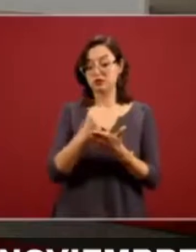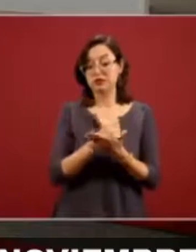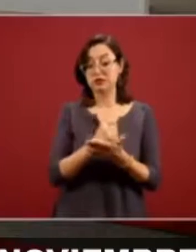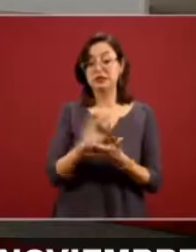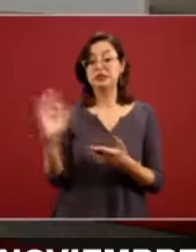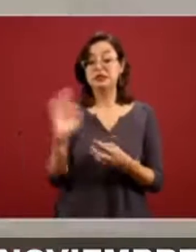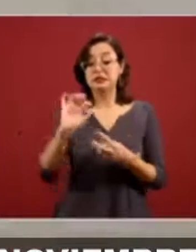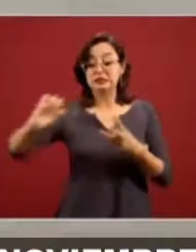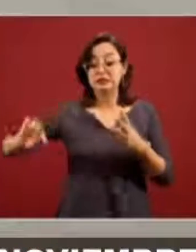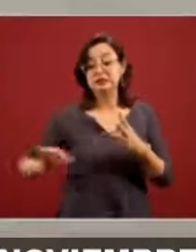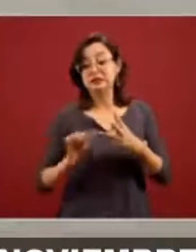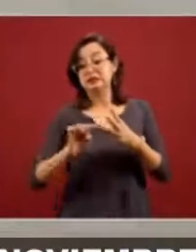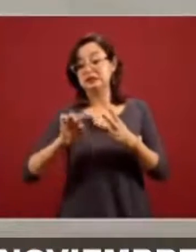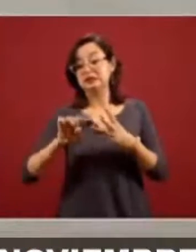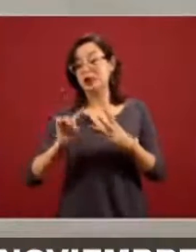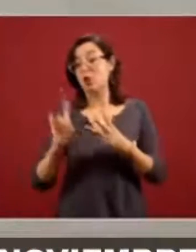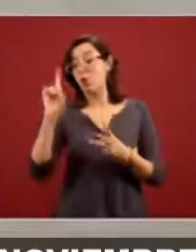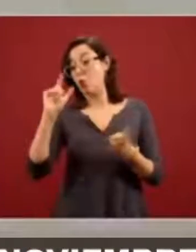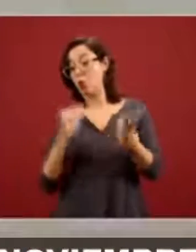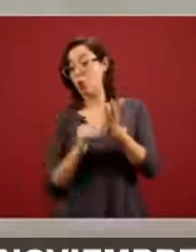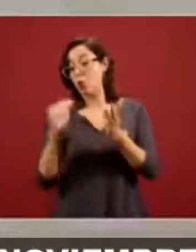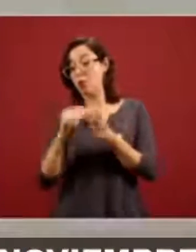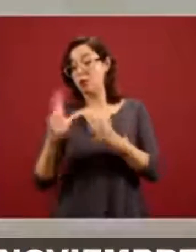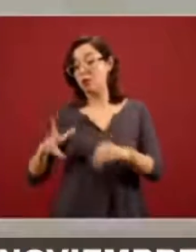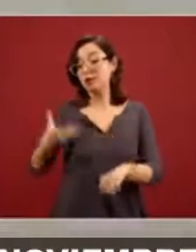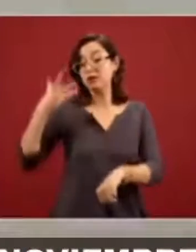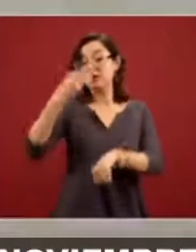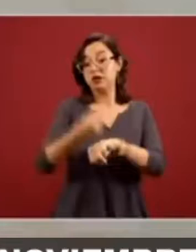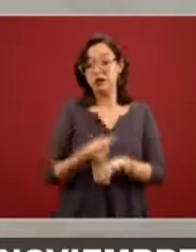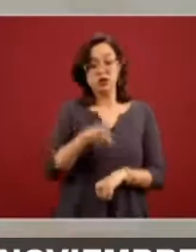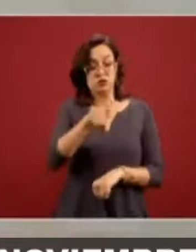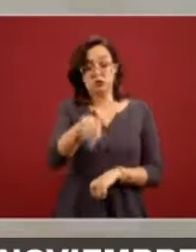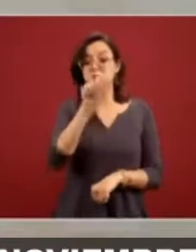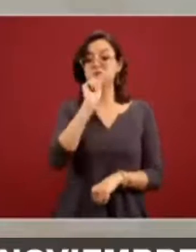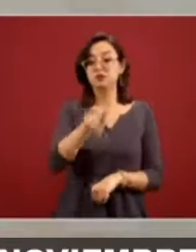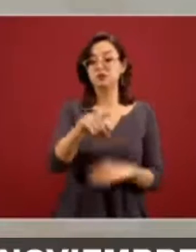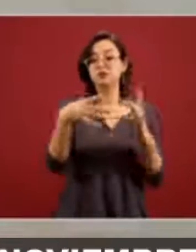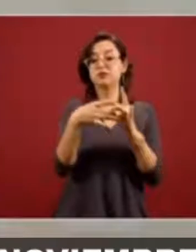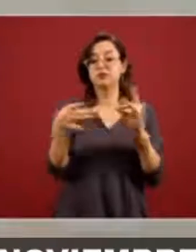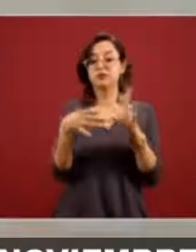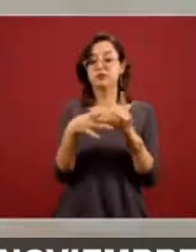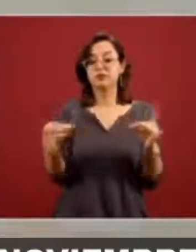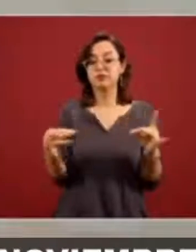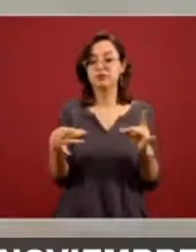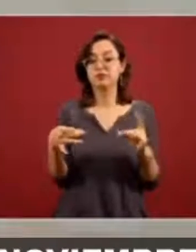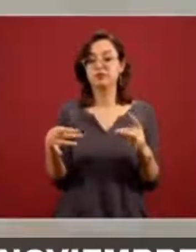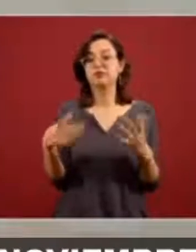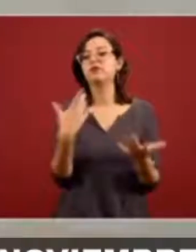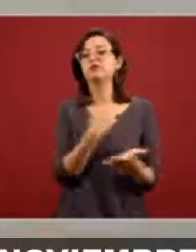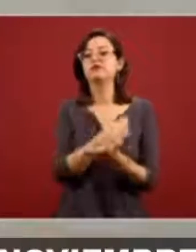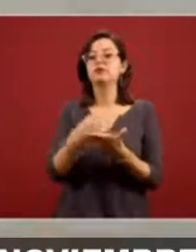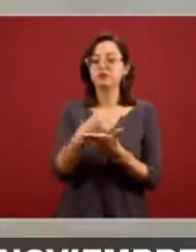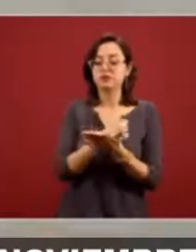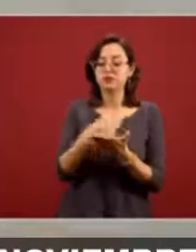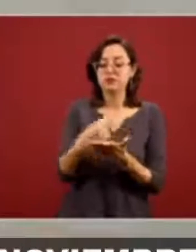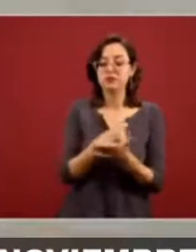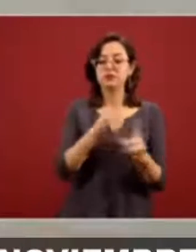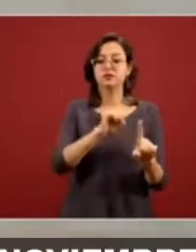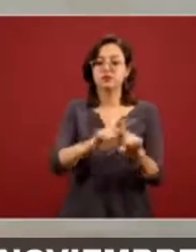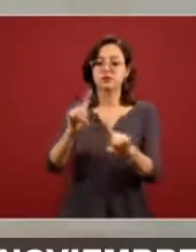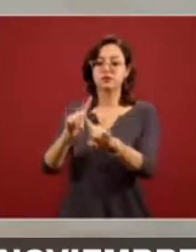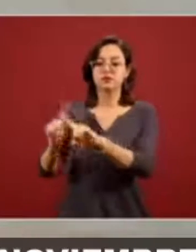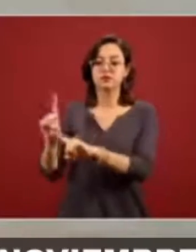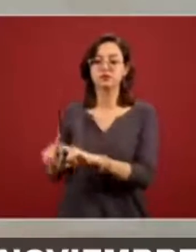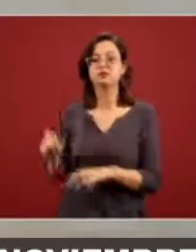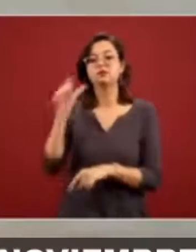millón de créditos tiene que ver, como tú misma lo anotabas, con los créditos que presentamos